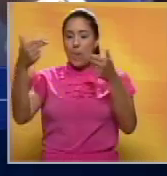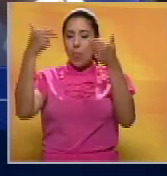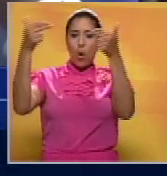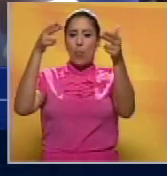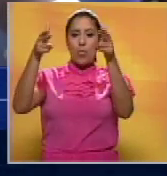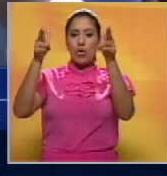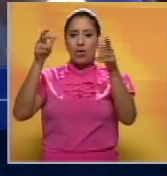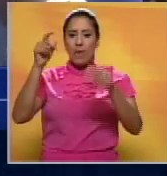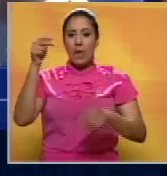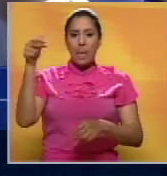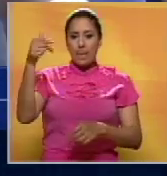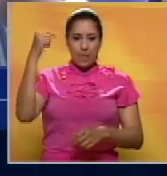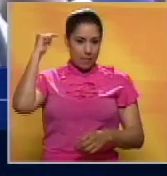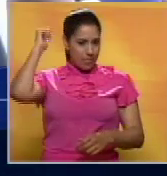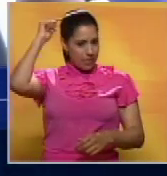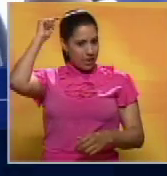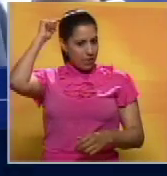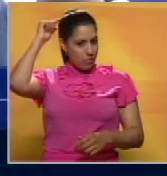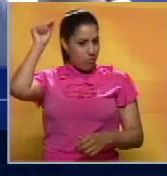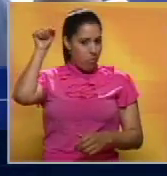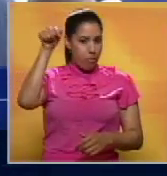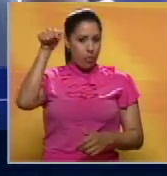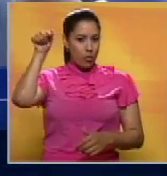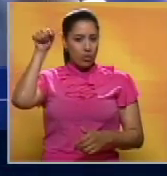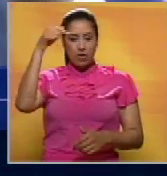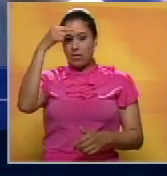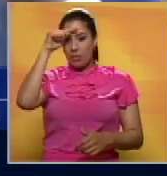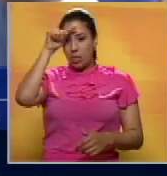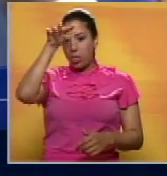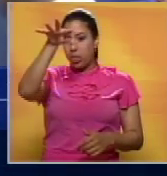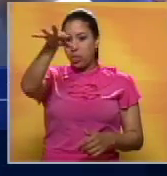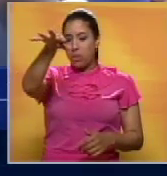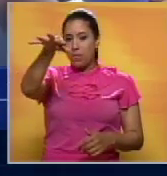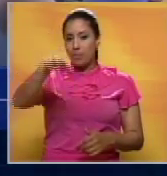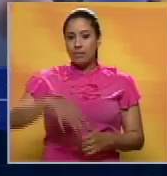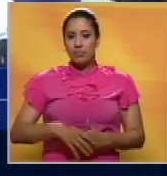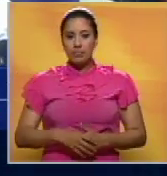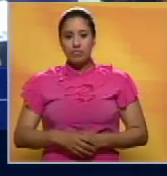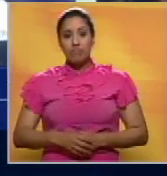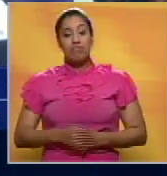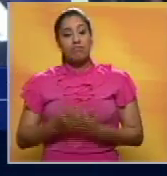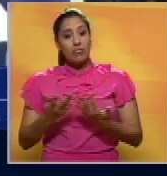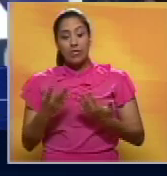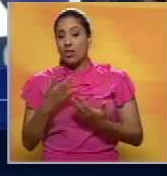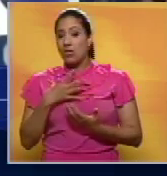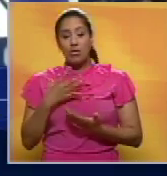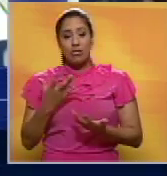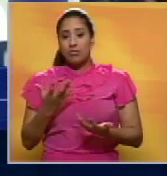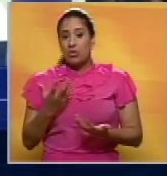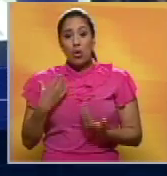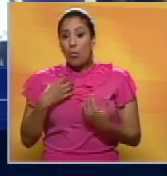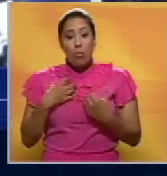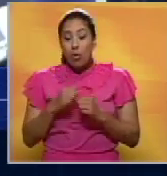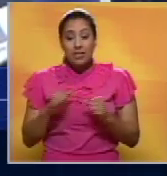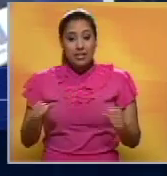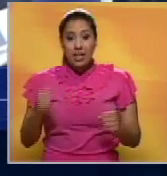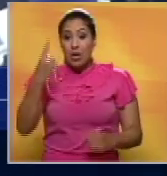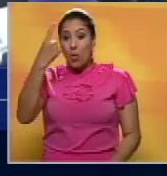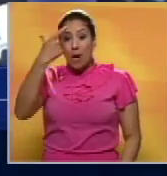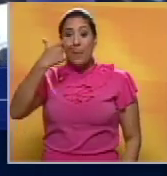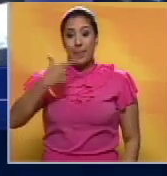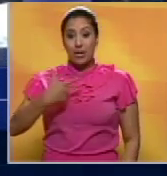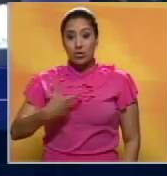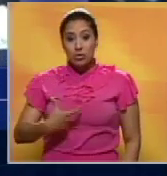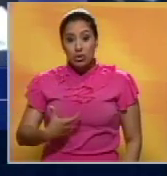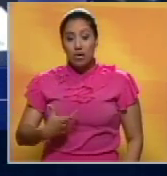y le dieron un tiro aquí. Y le salió por aquí. Y o sea, no puede ser que una